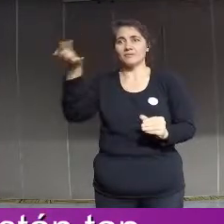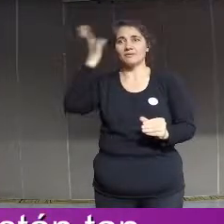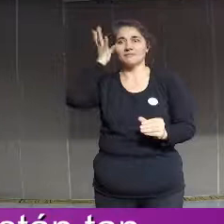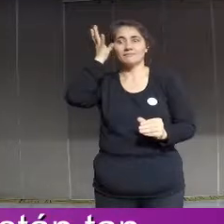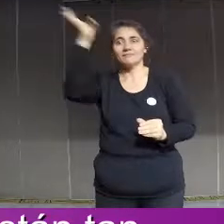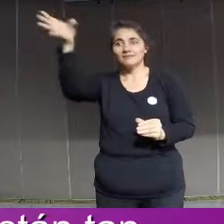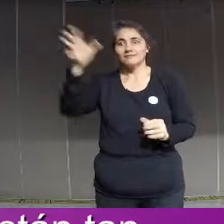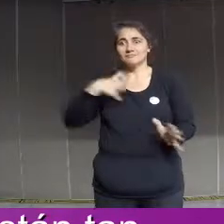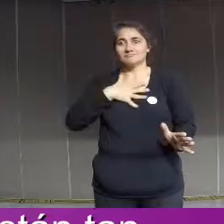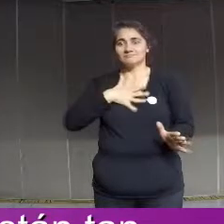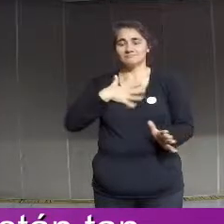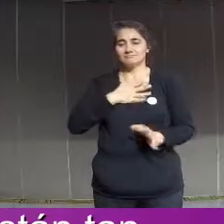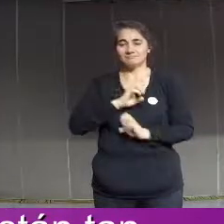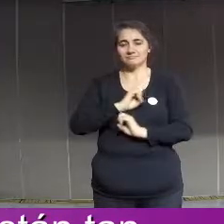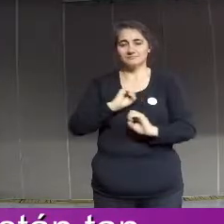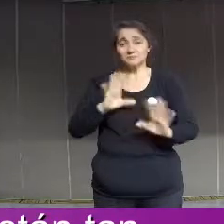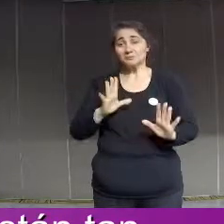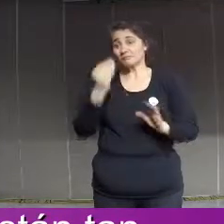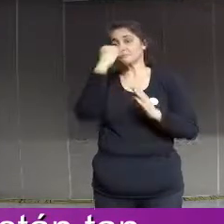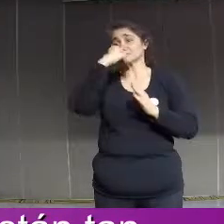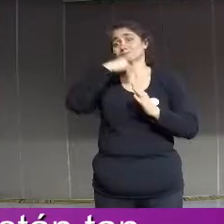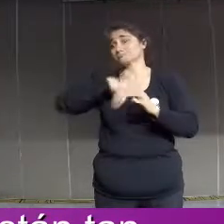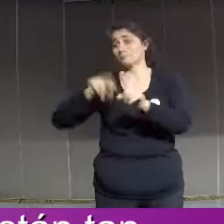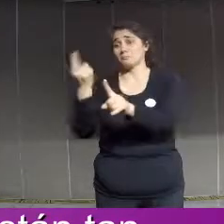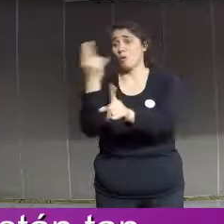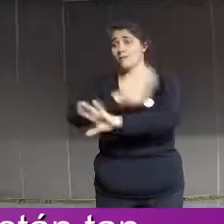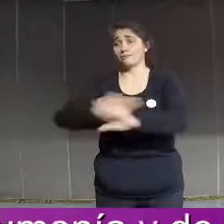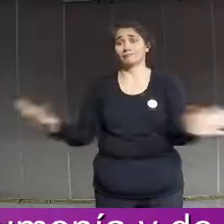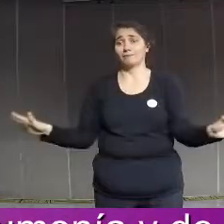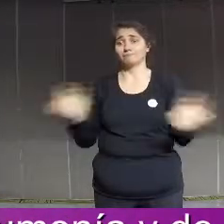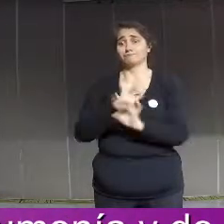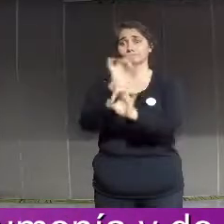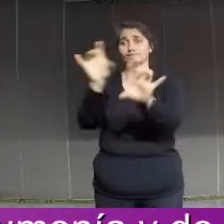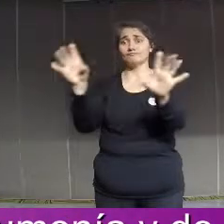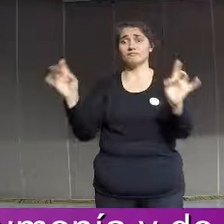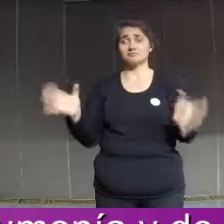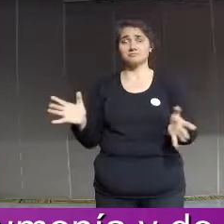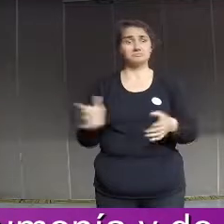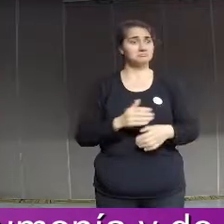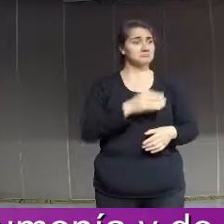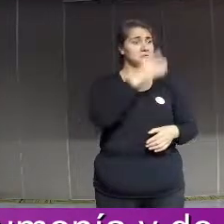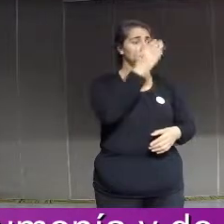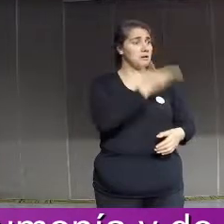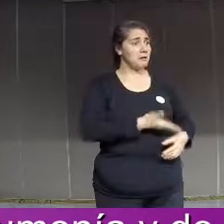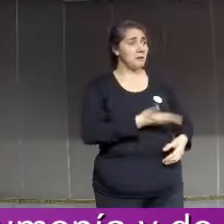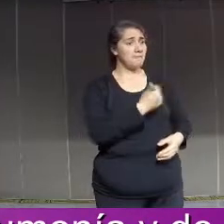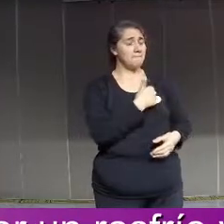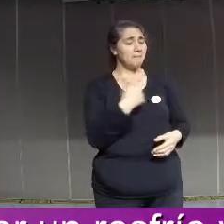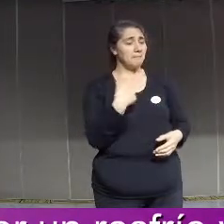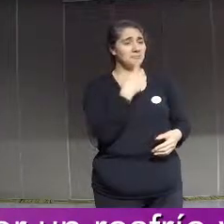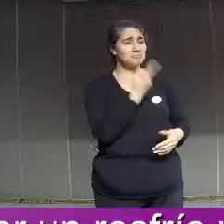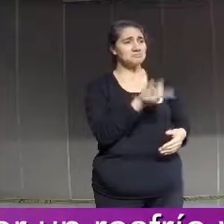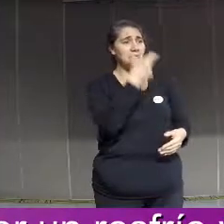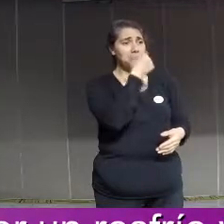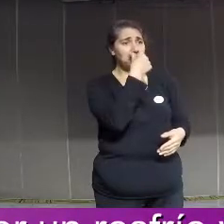y muchas veces los pacientes se mueren y la mamá me dice, y no sé qué pasó, estaba resfriado nada más. Bueno,